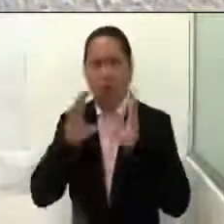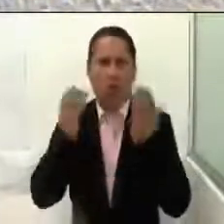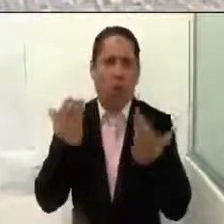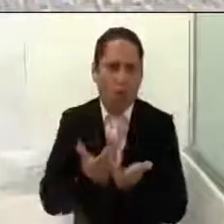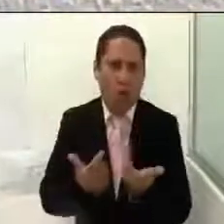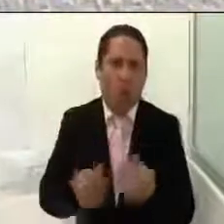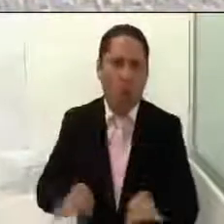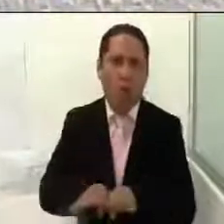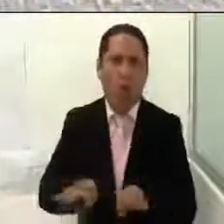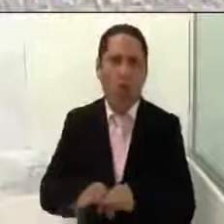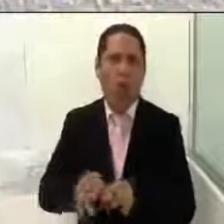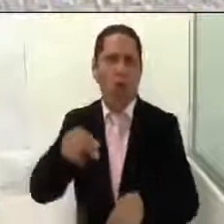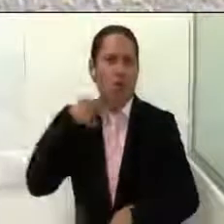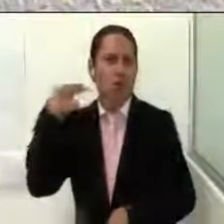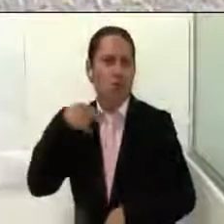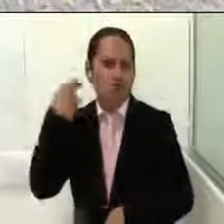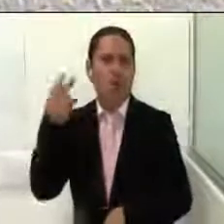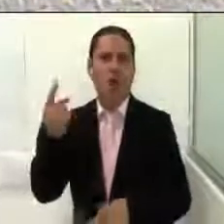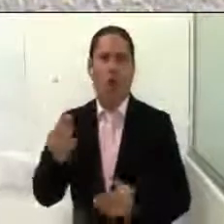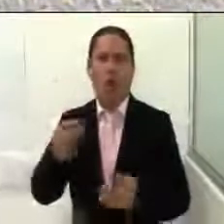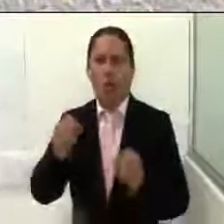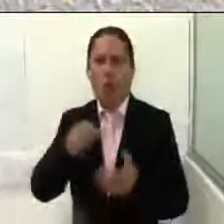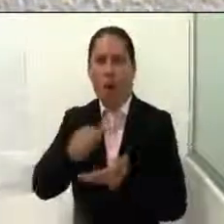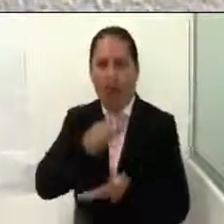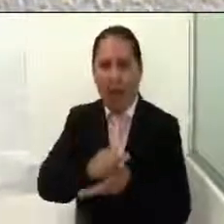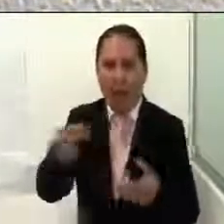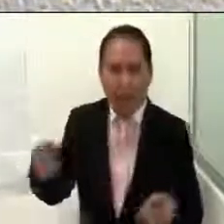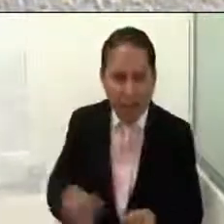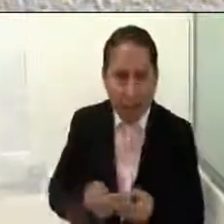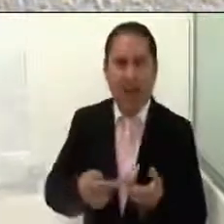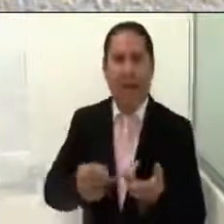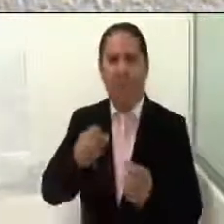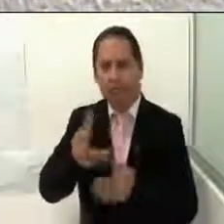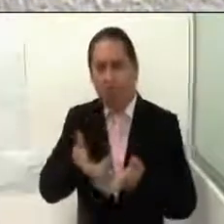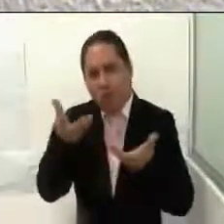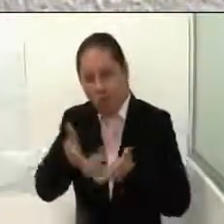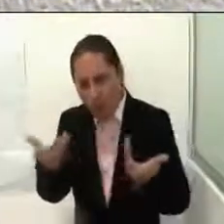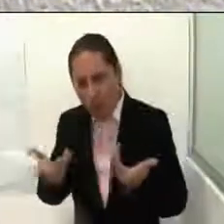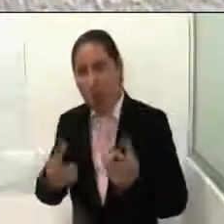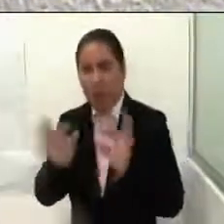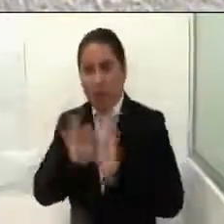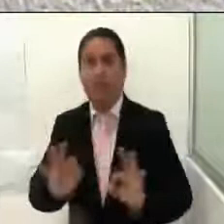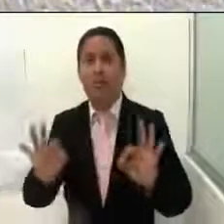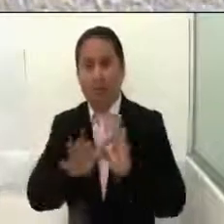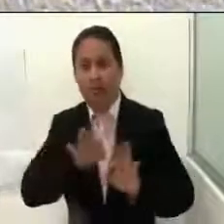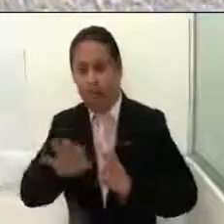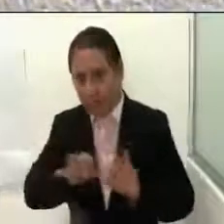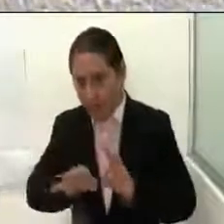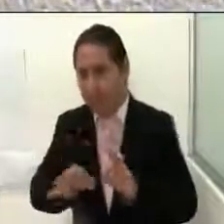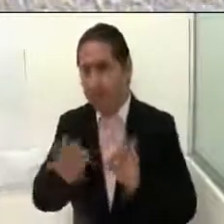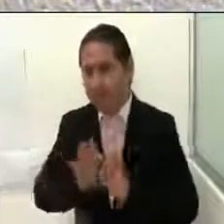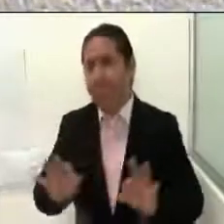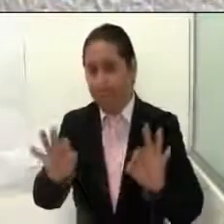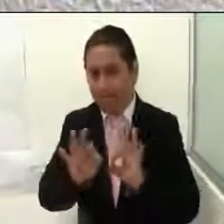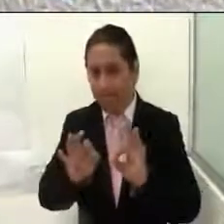ámbito de notarías de registro civil del registro público la importante labor que han hecho hay un